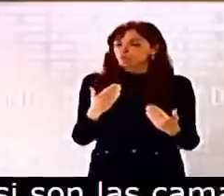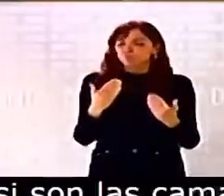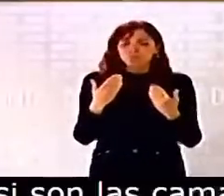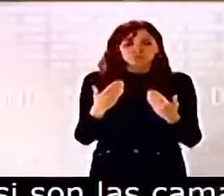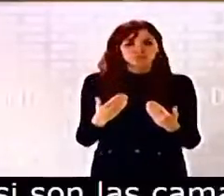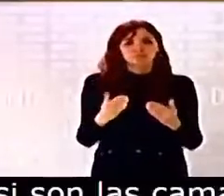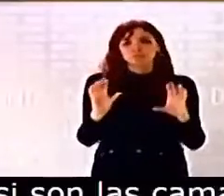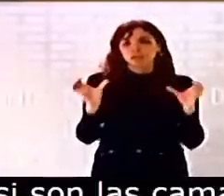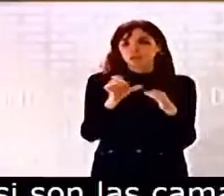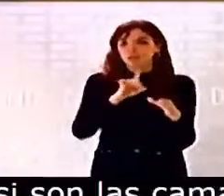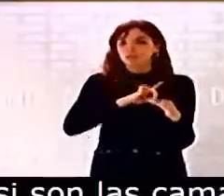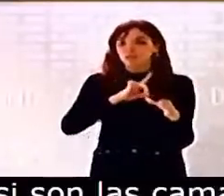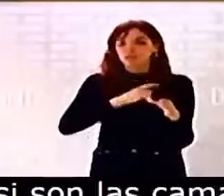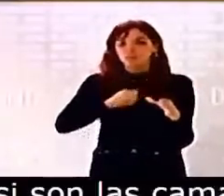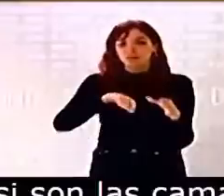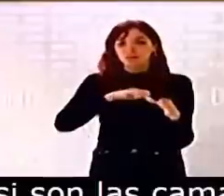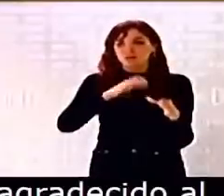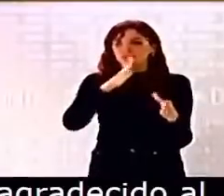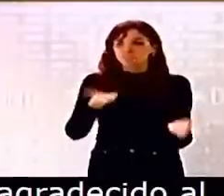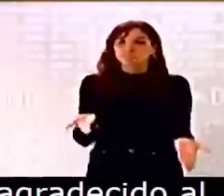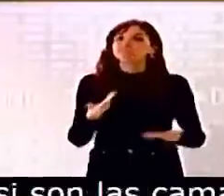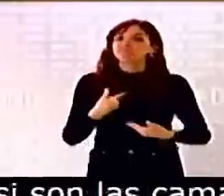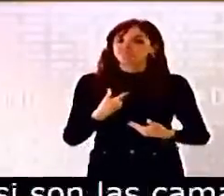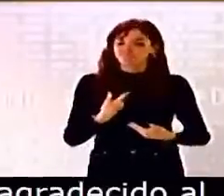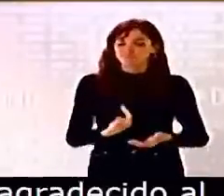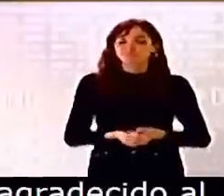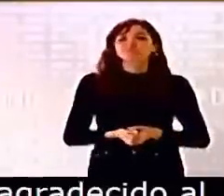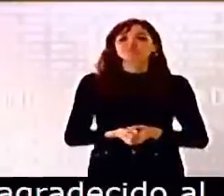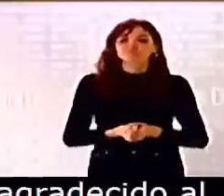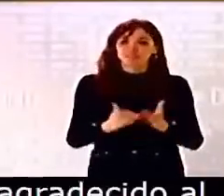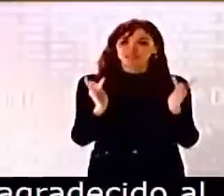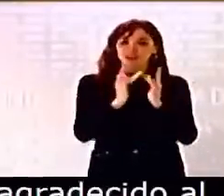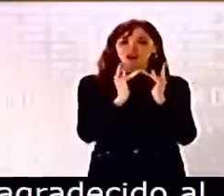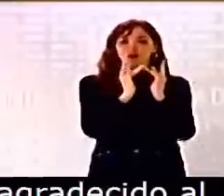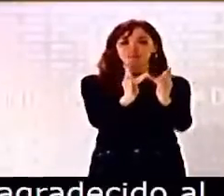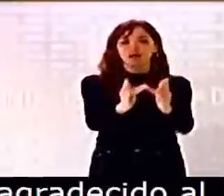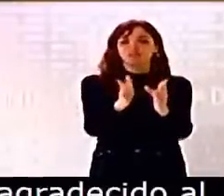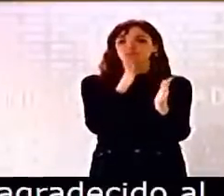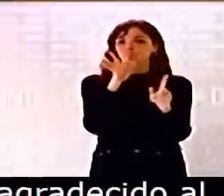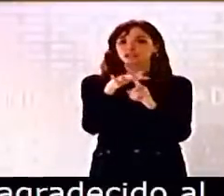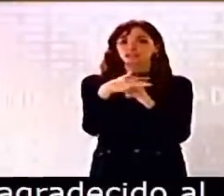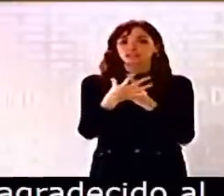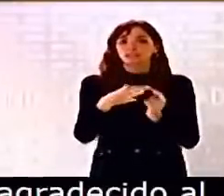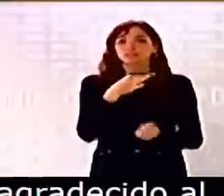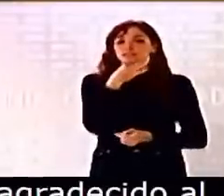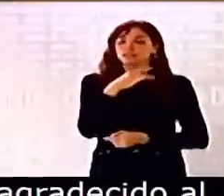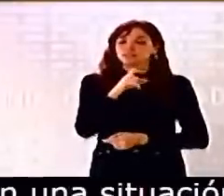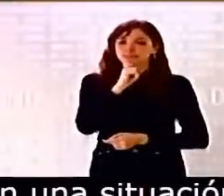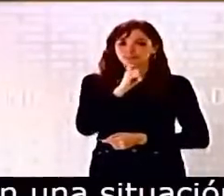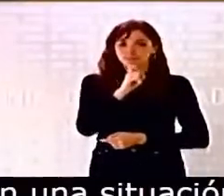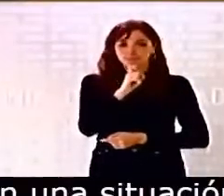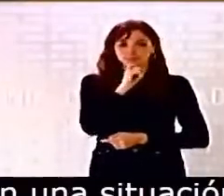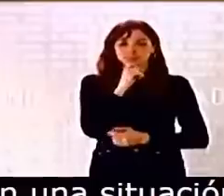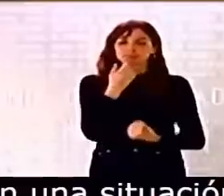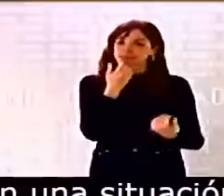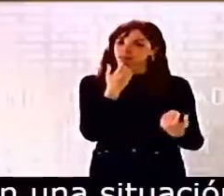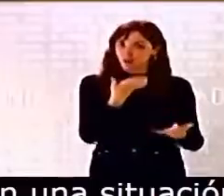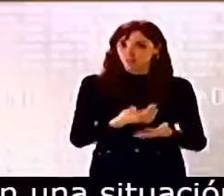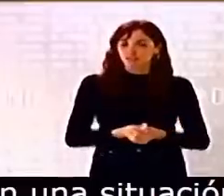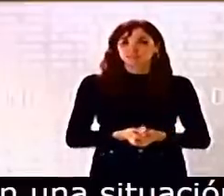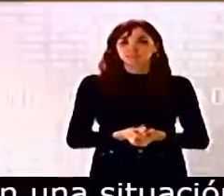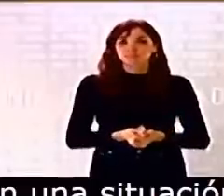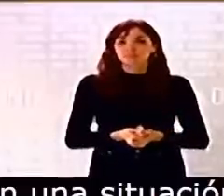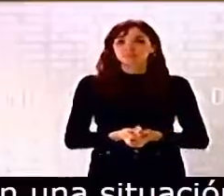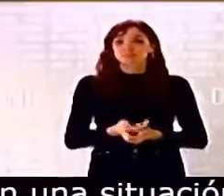Español por habernos dotado de esas camas en una situación muy complicada. Y si